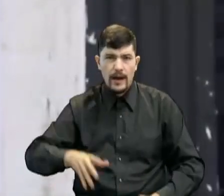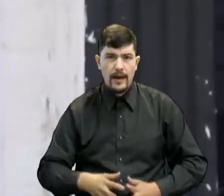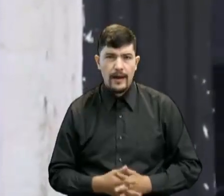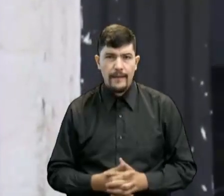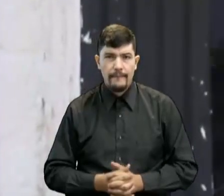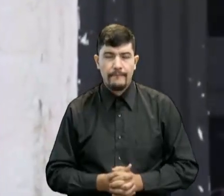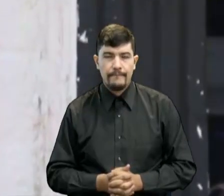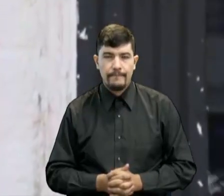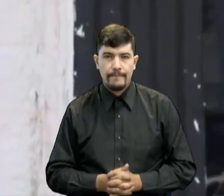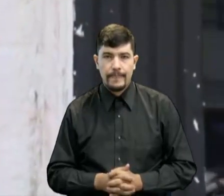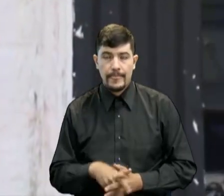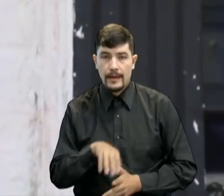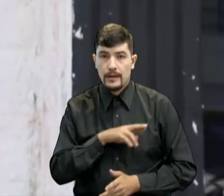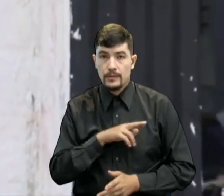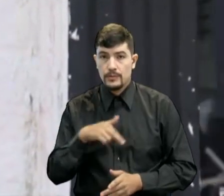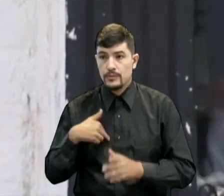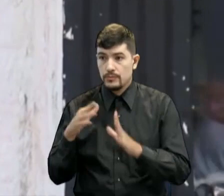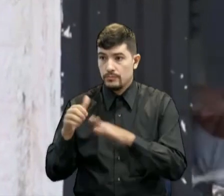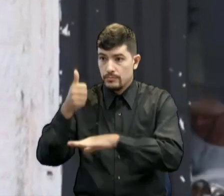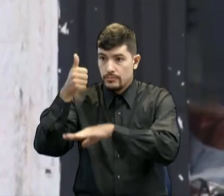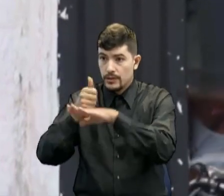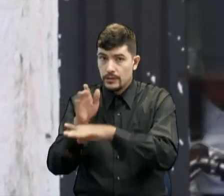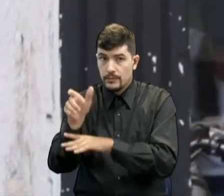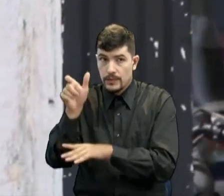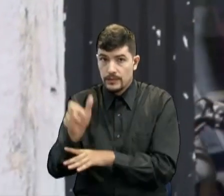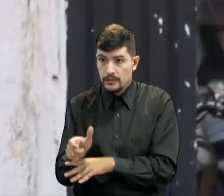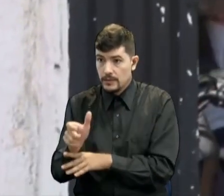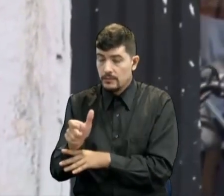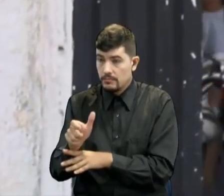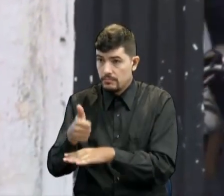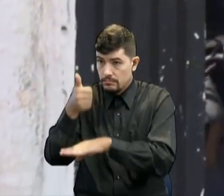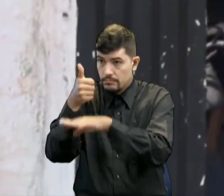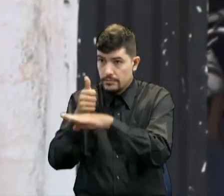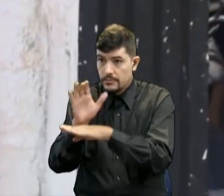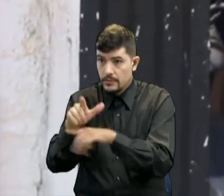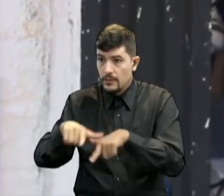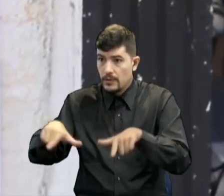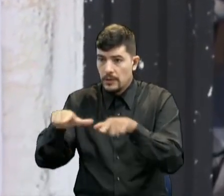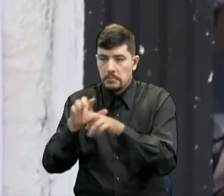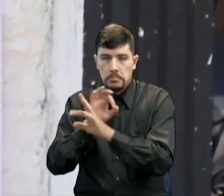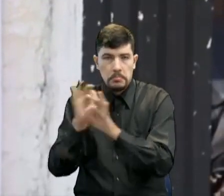Tratamos de hablar con las personas encargadas, pero no fue posible entablar una conversación y dar respuesta a esta comunidad.